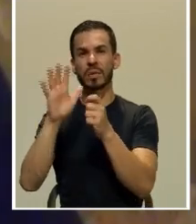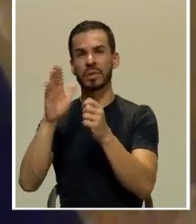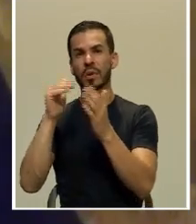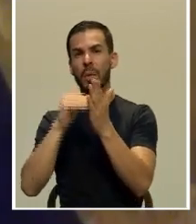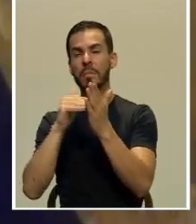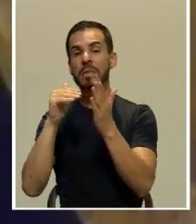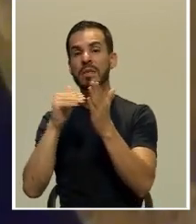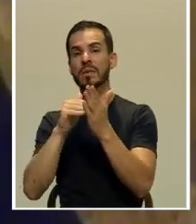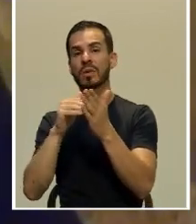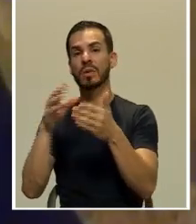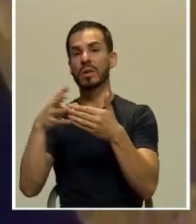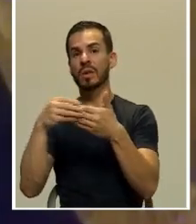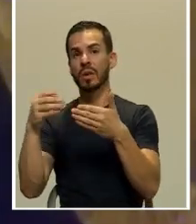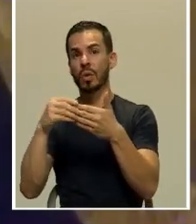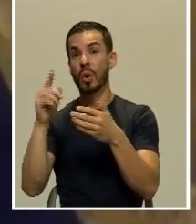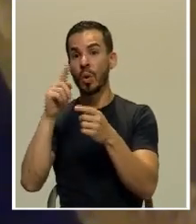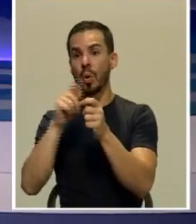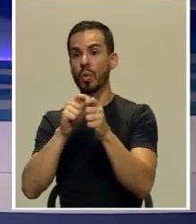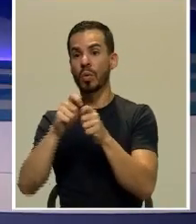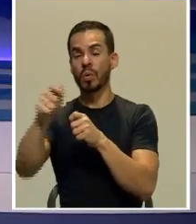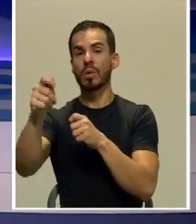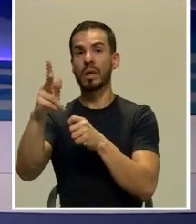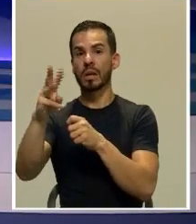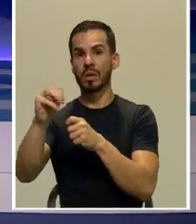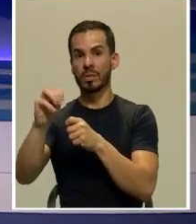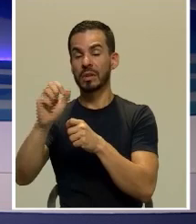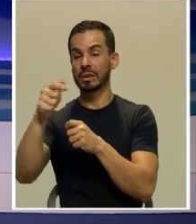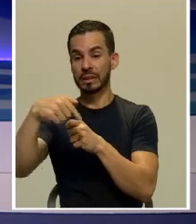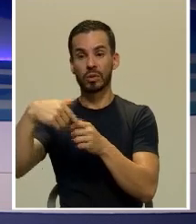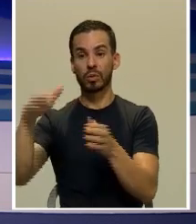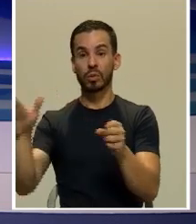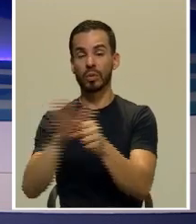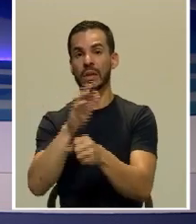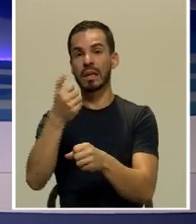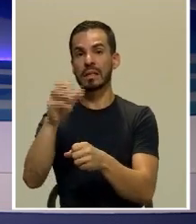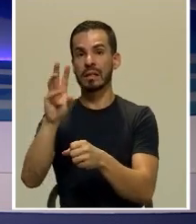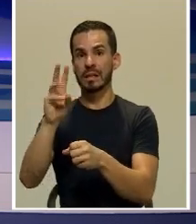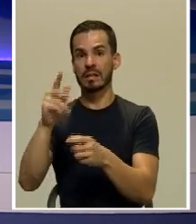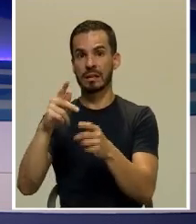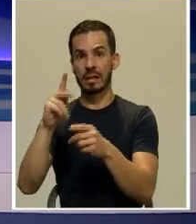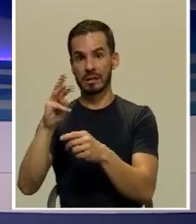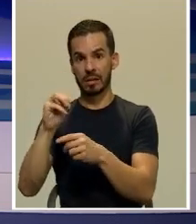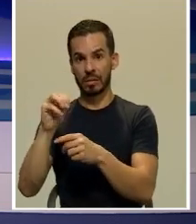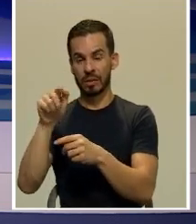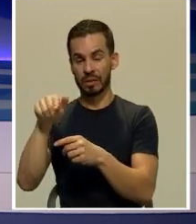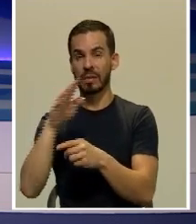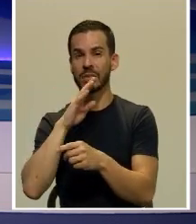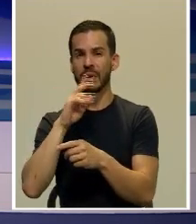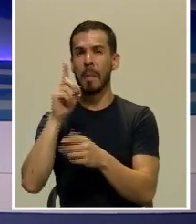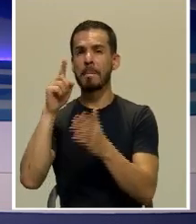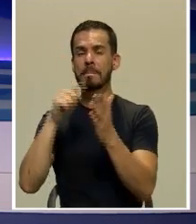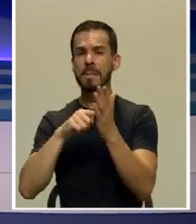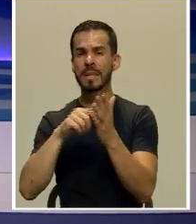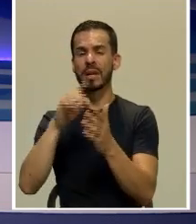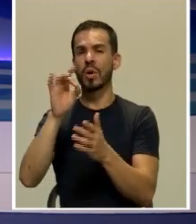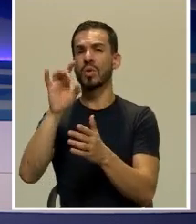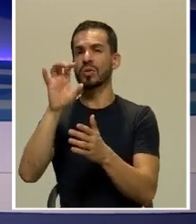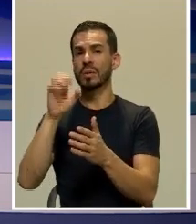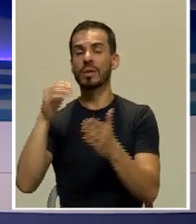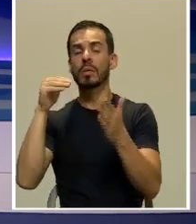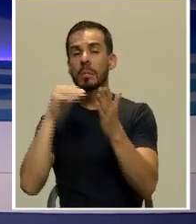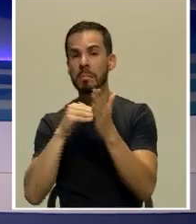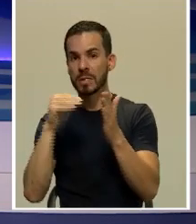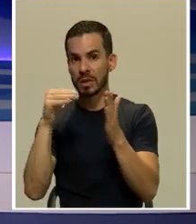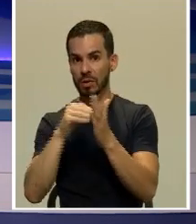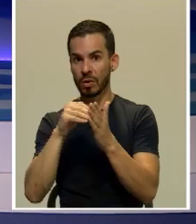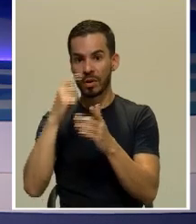117.5 millones de dólares el kilómetro lineal, son 16 kilómetros. O sea, estamos hablando de 1.800